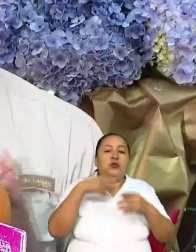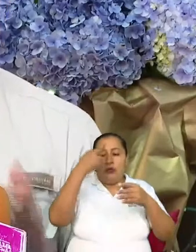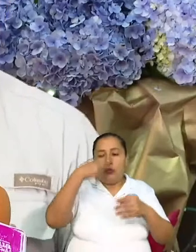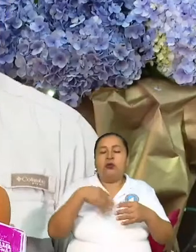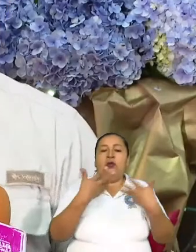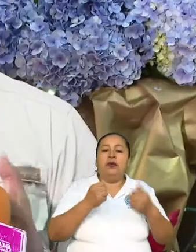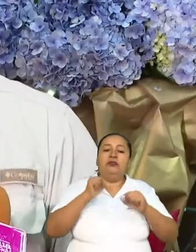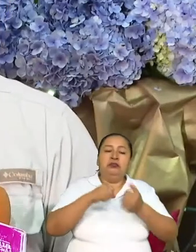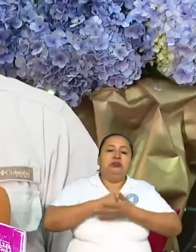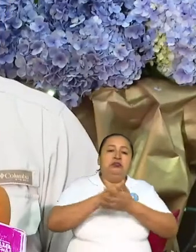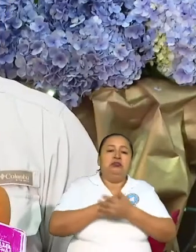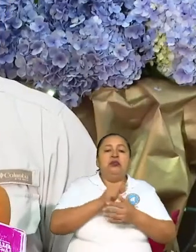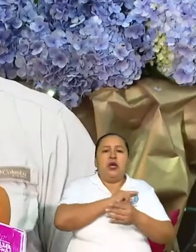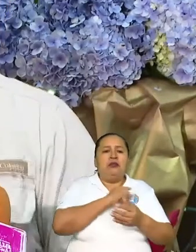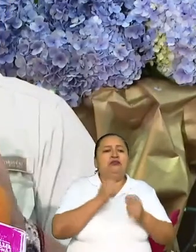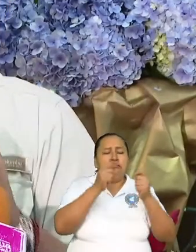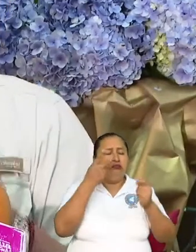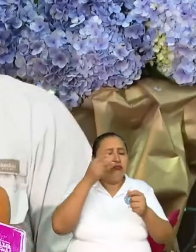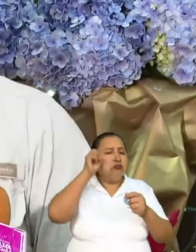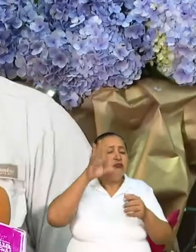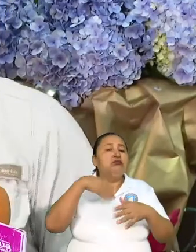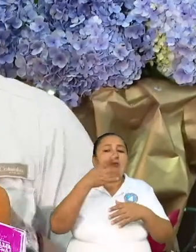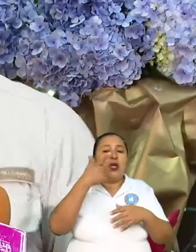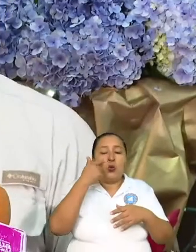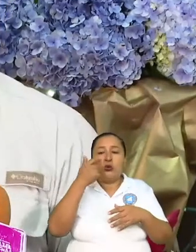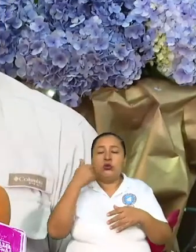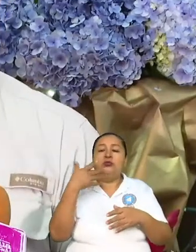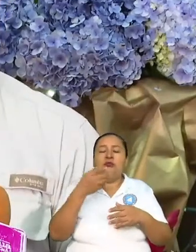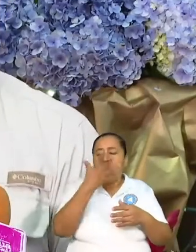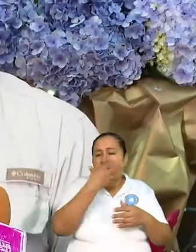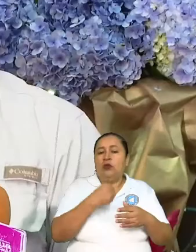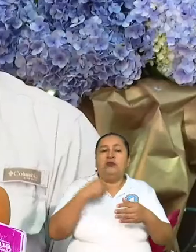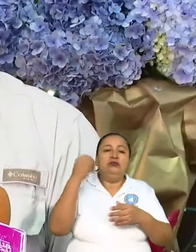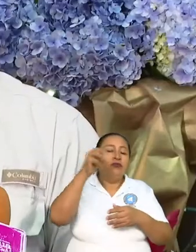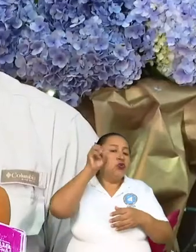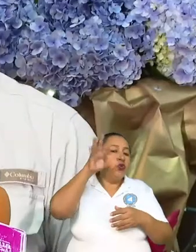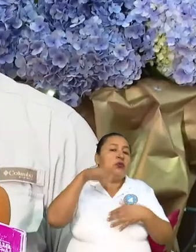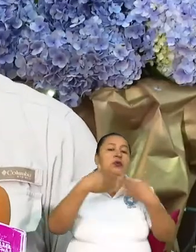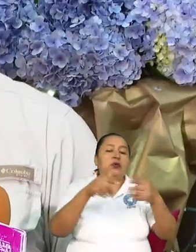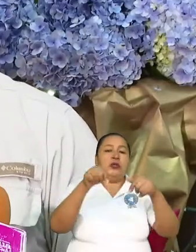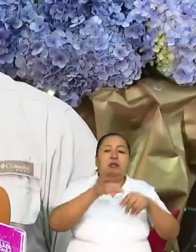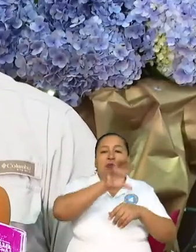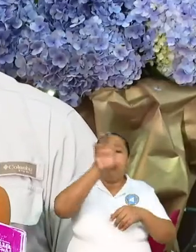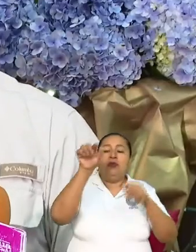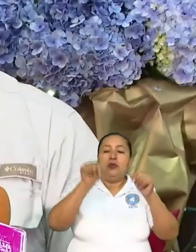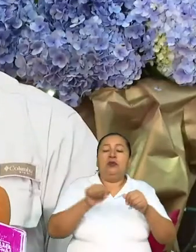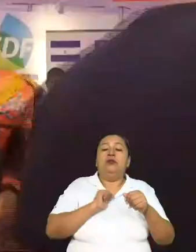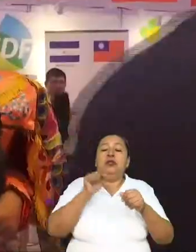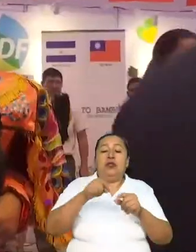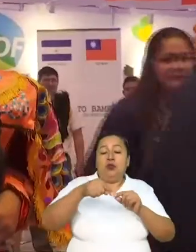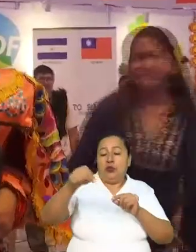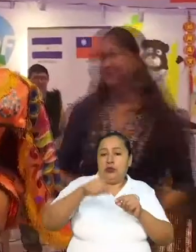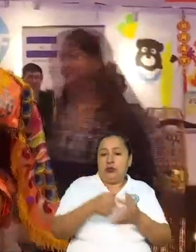nos da las opciones y hay paquetes turísticos para que conozcamos los atractivos turísticos de este departamento y de este